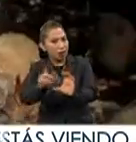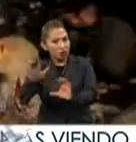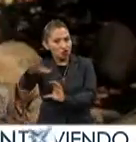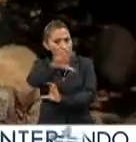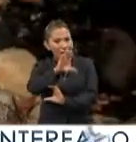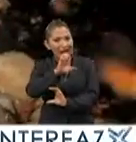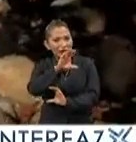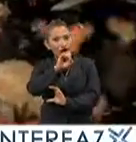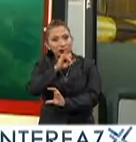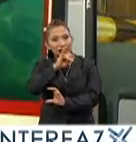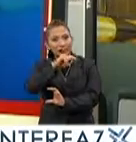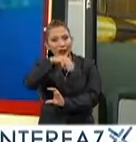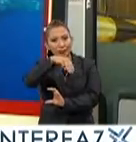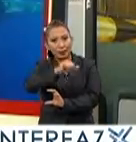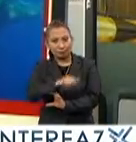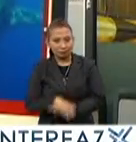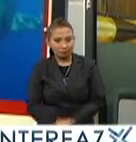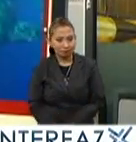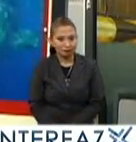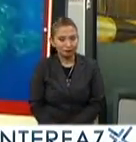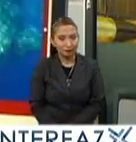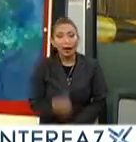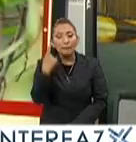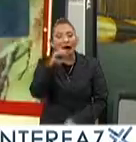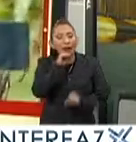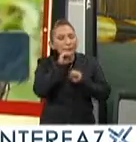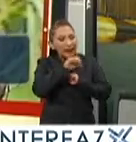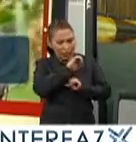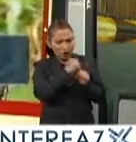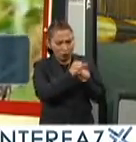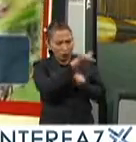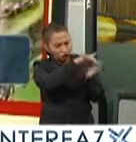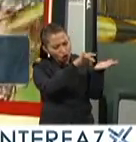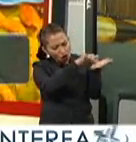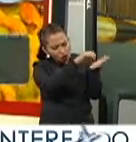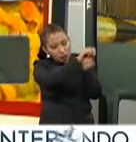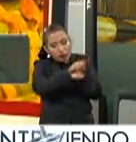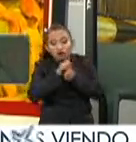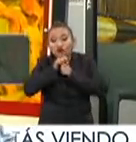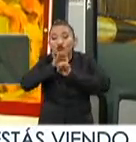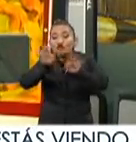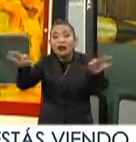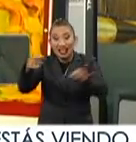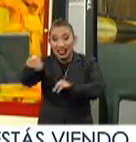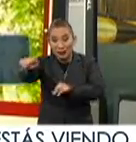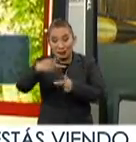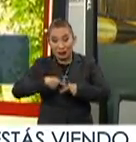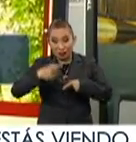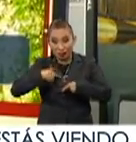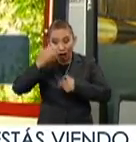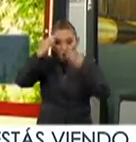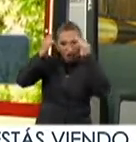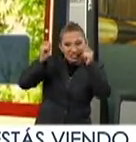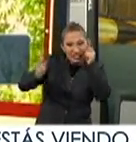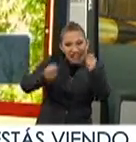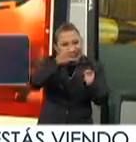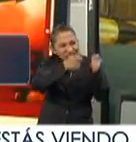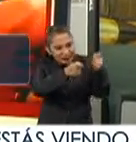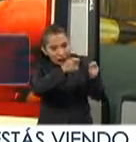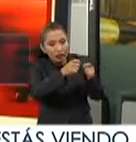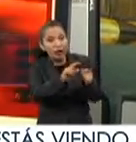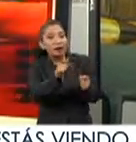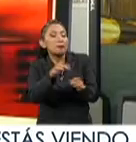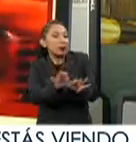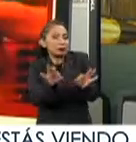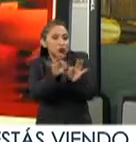del ecosistema. Para difundir toda esta información y para que la gente conozca y participe, pues nuestro